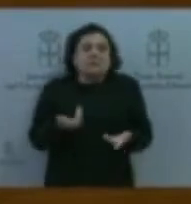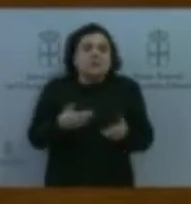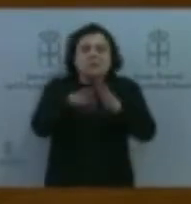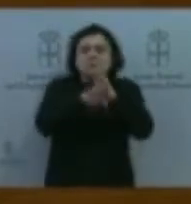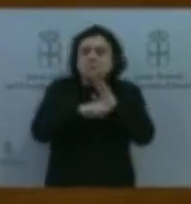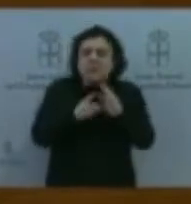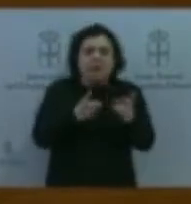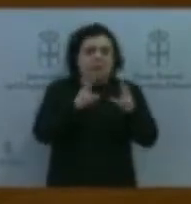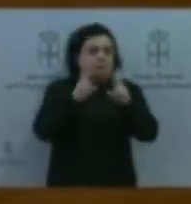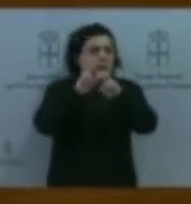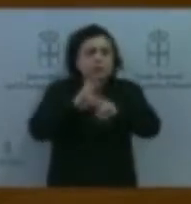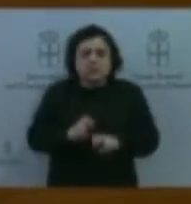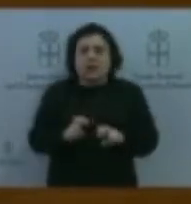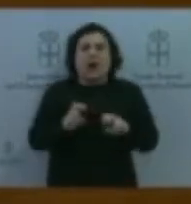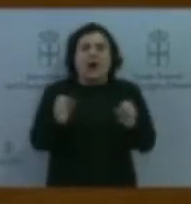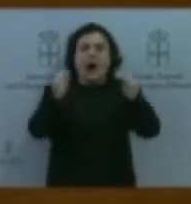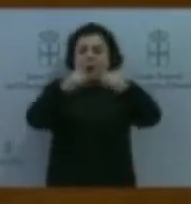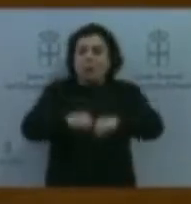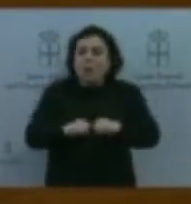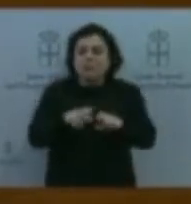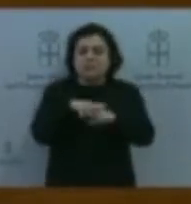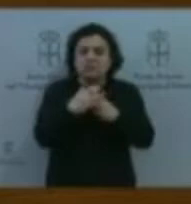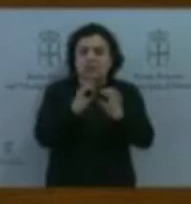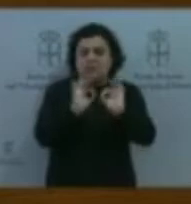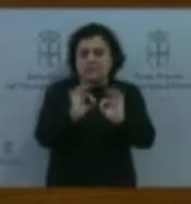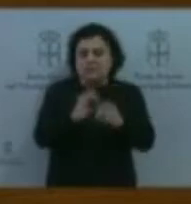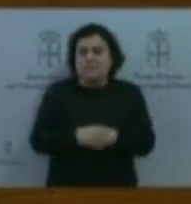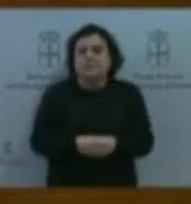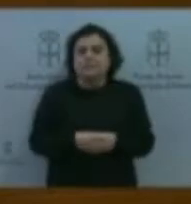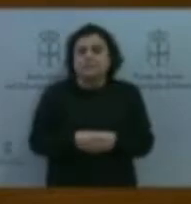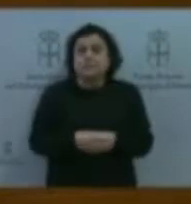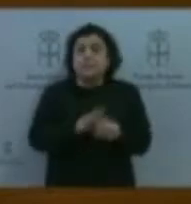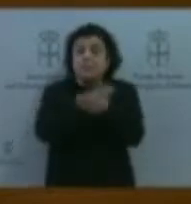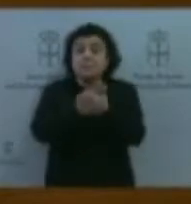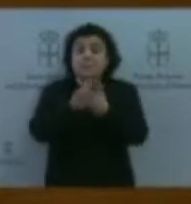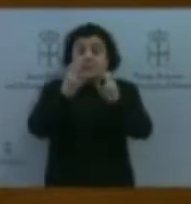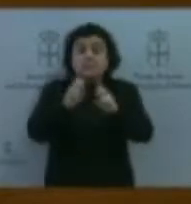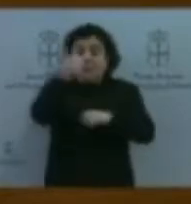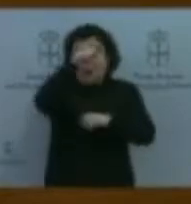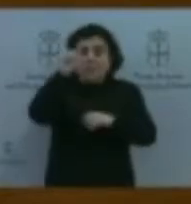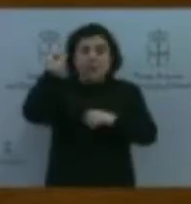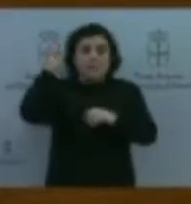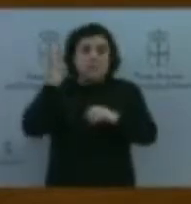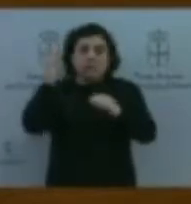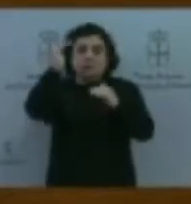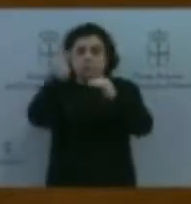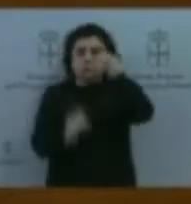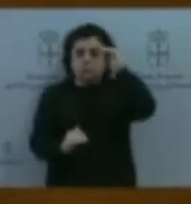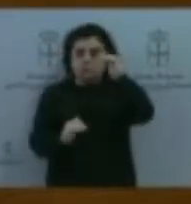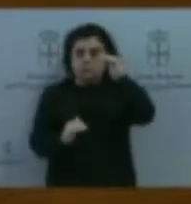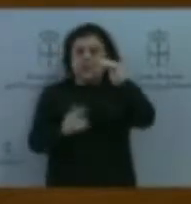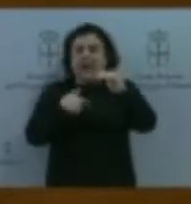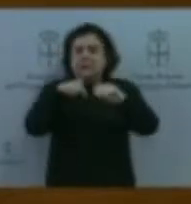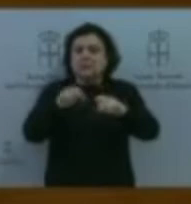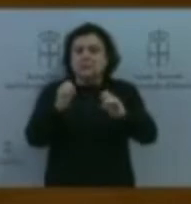situación. Hablamos también, en materia de igualdad, de que se lideraba en Asturias la brecha de género en el país. Es el lugar más desigual para